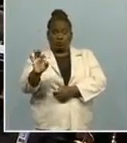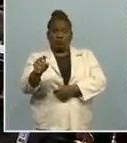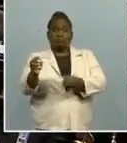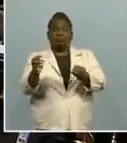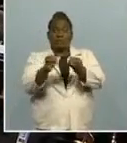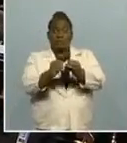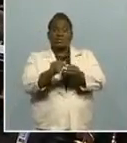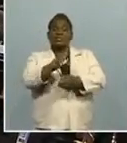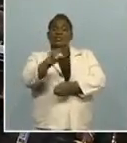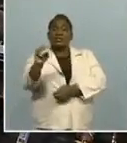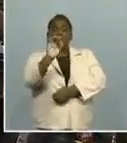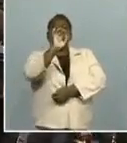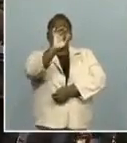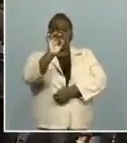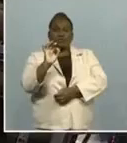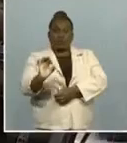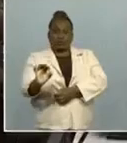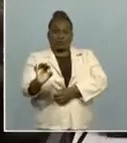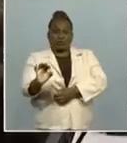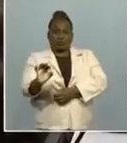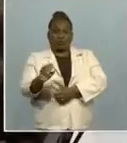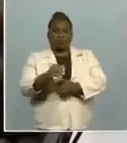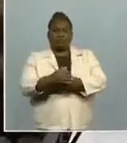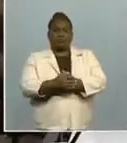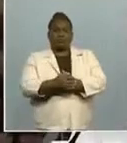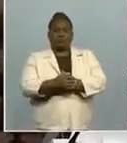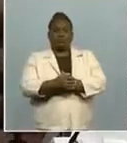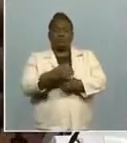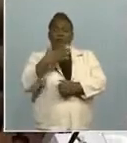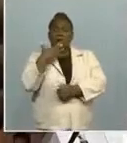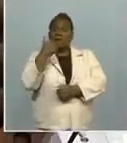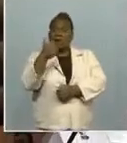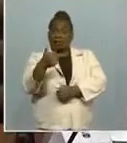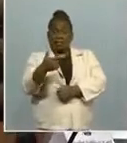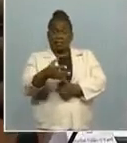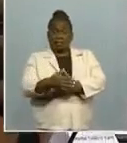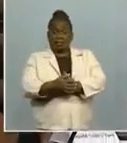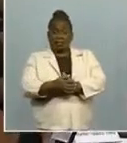ciento por ciento resultaron válidas